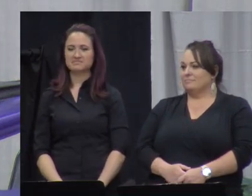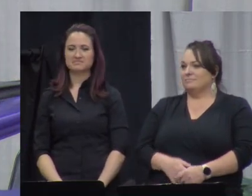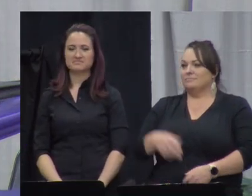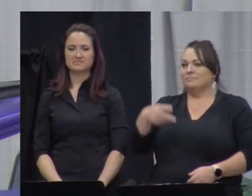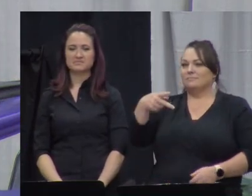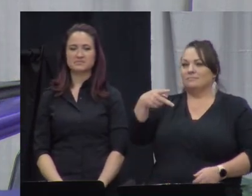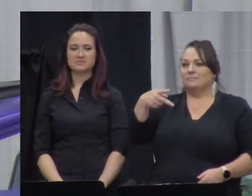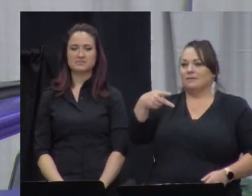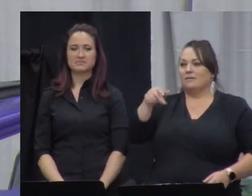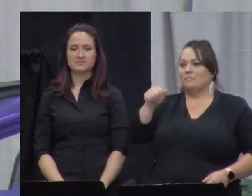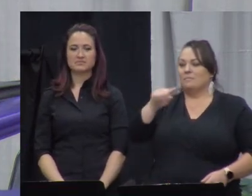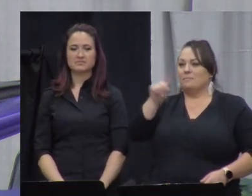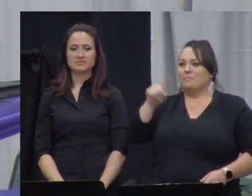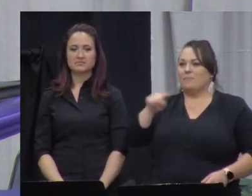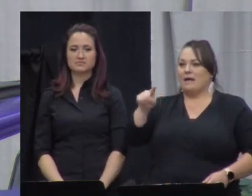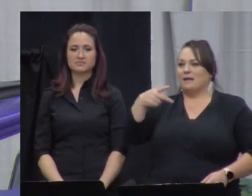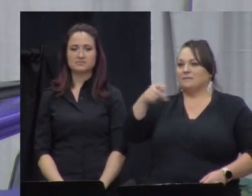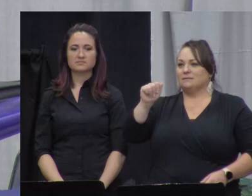Paz Pacheco.